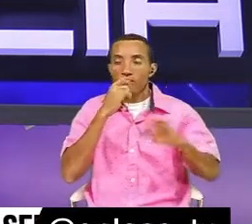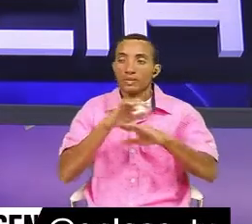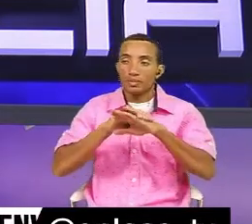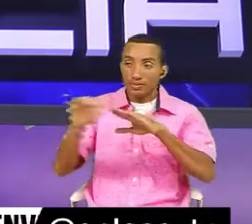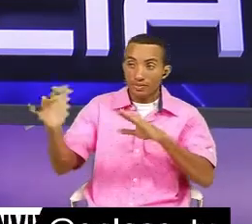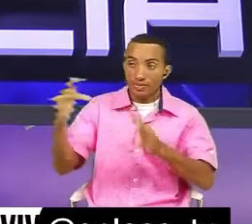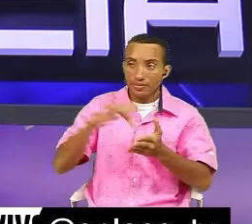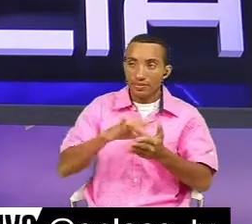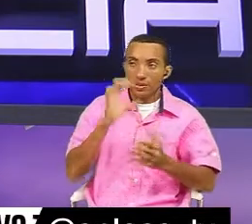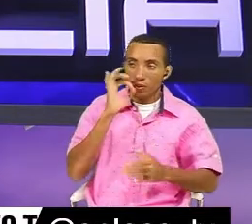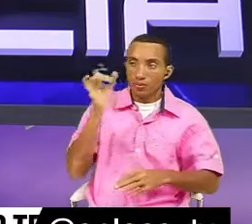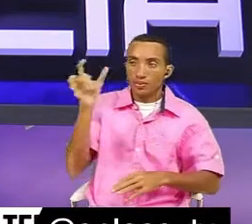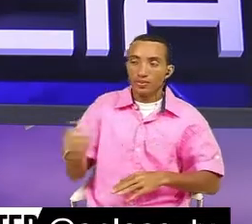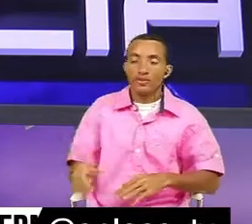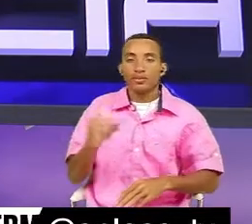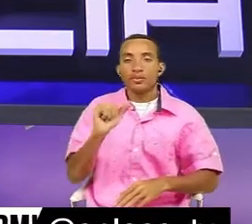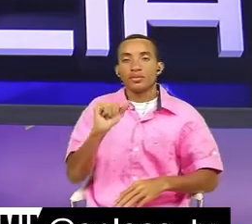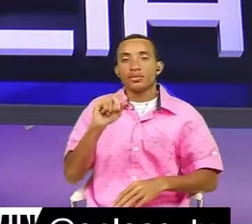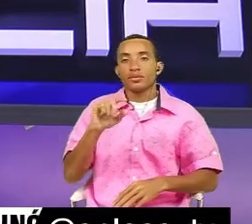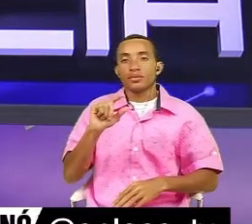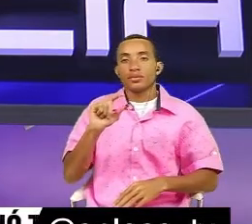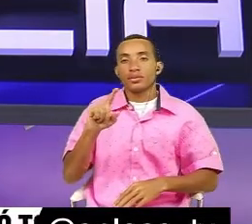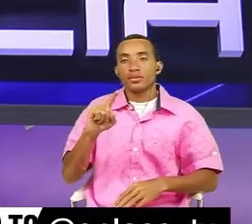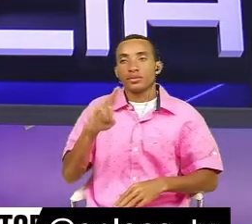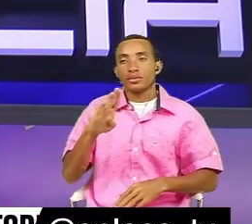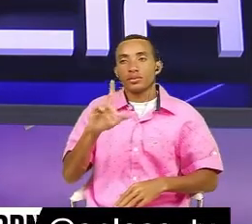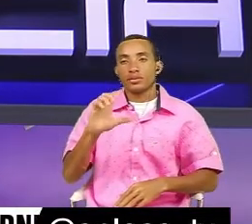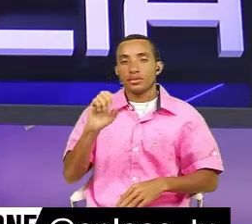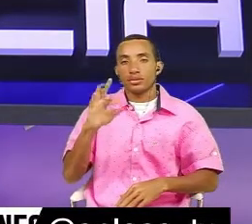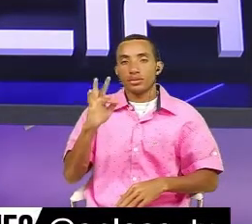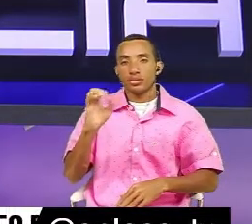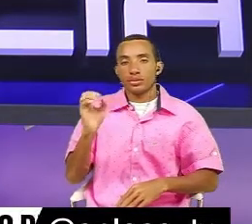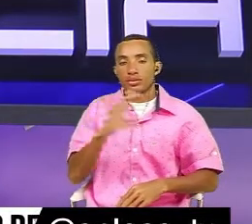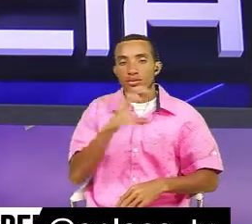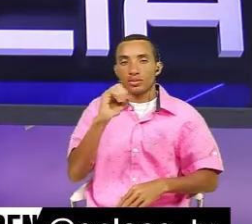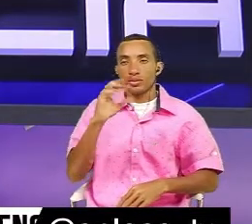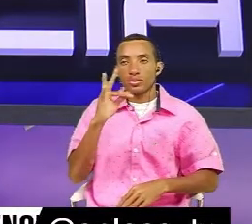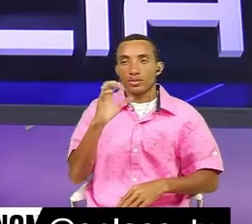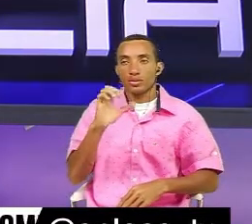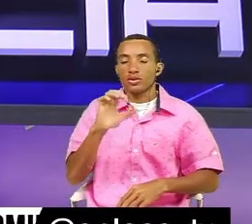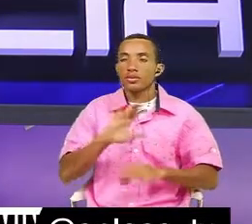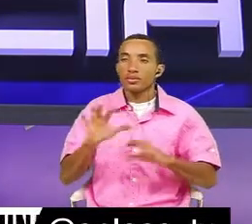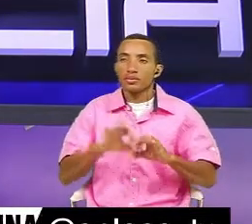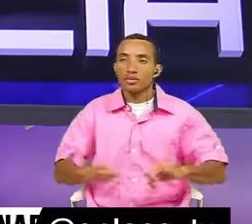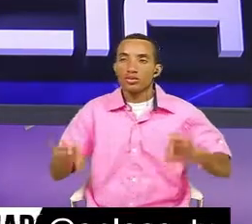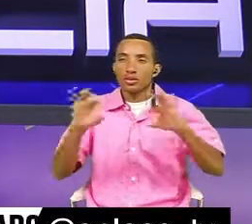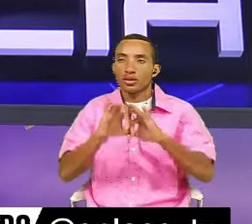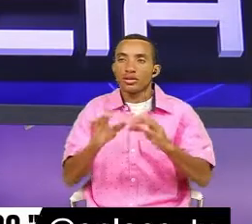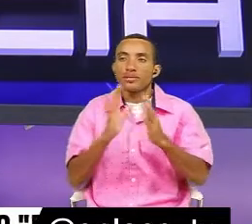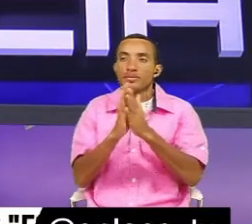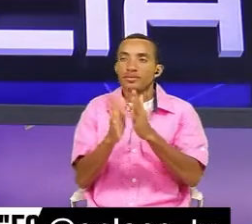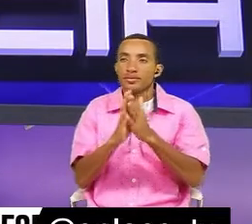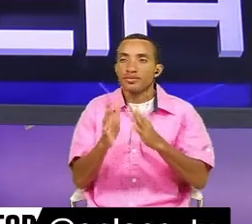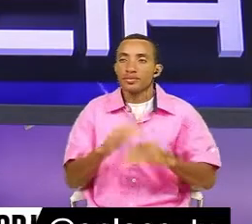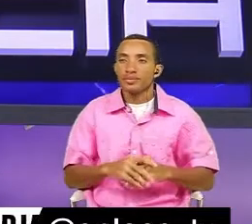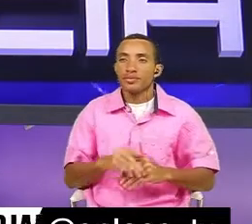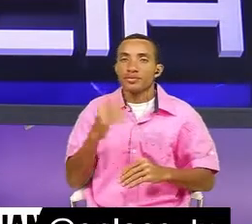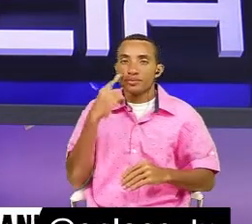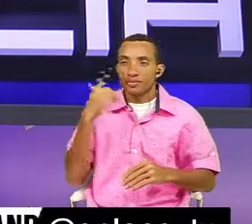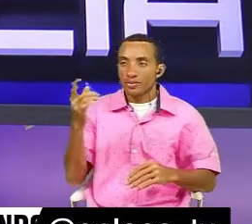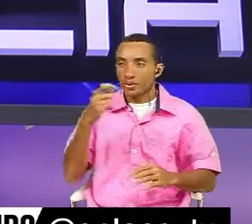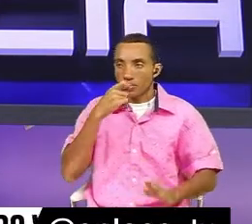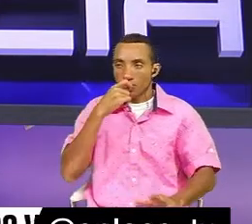Bermeja. Alberto Cote se encuentra en este espacio de Enlace Noticias y nos parece muy importante el pronunciamiento del director de